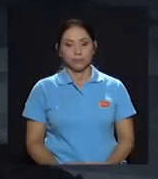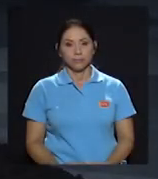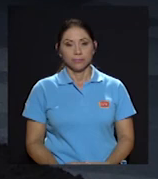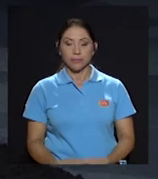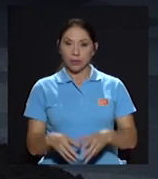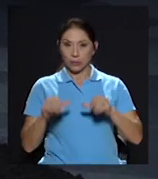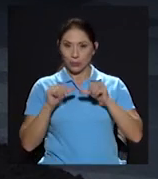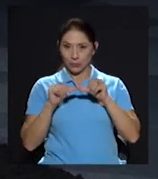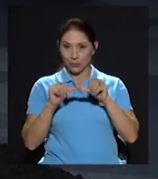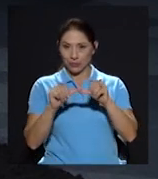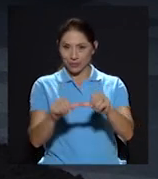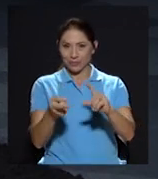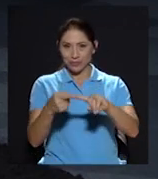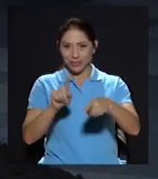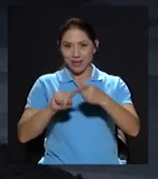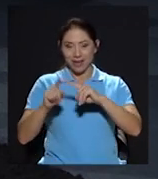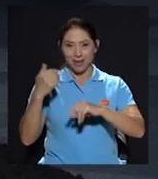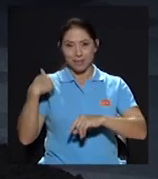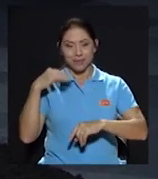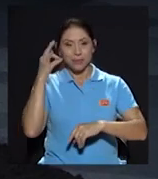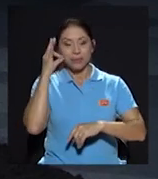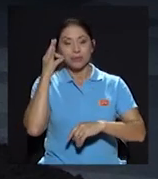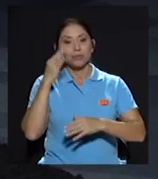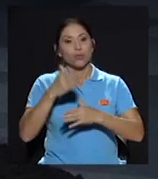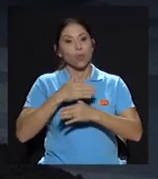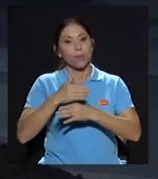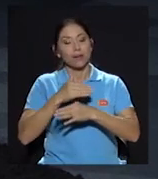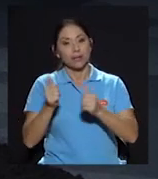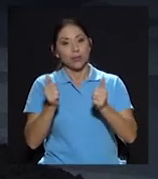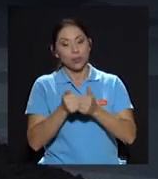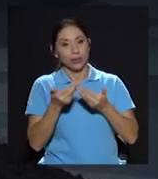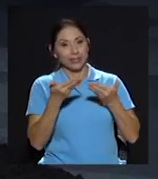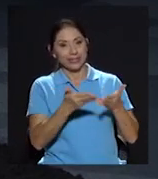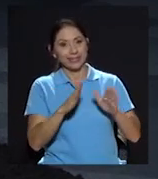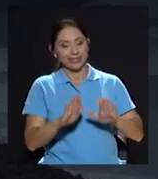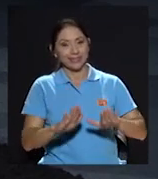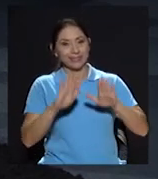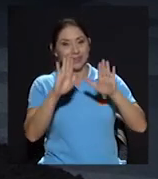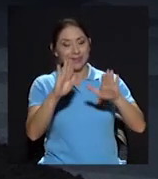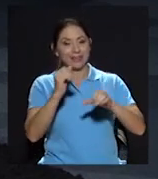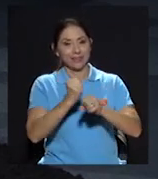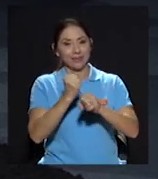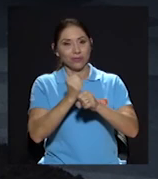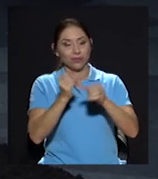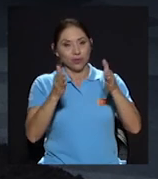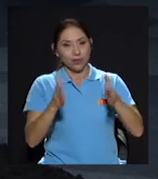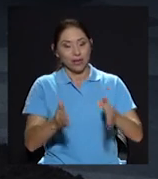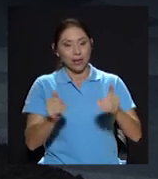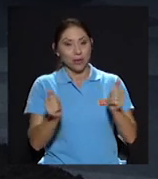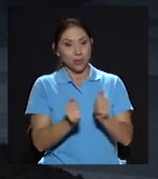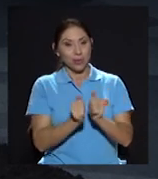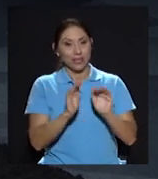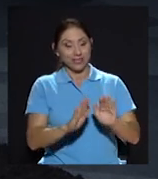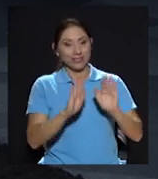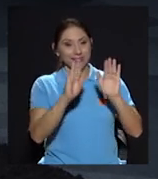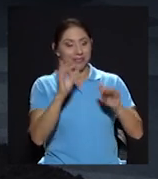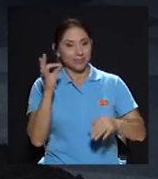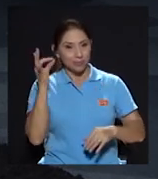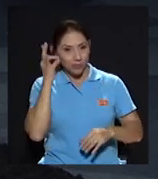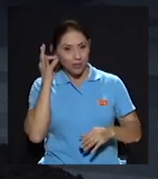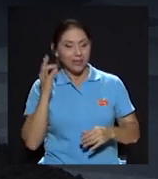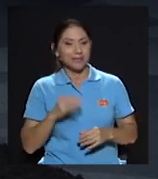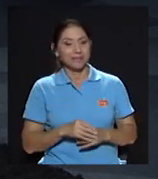continuamos amigas y amigos compartiendo con esta excelente funcionaria con esta excelente mujer